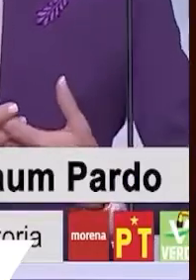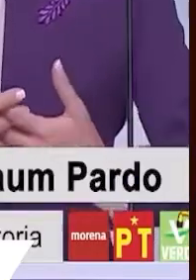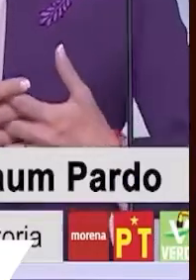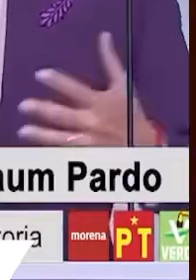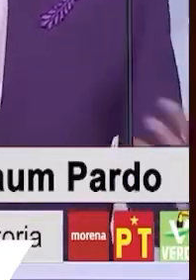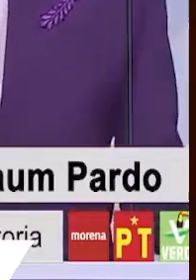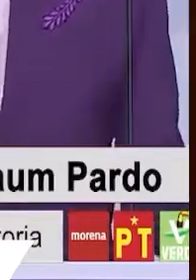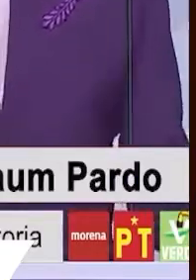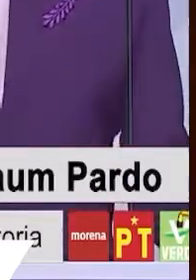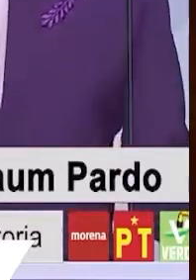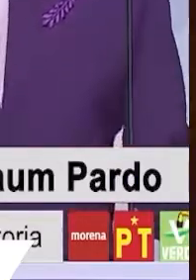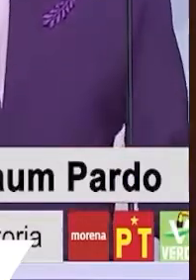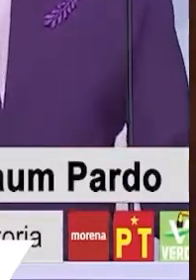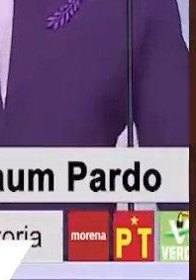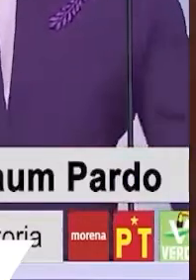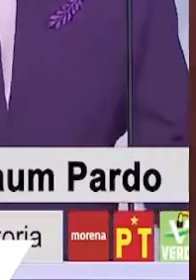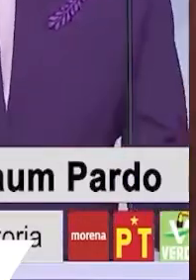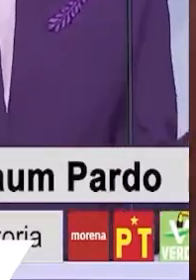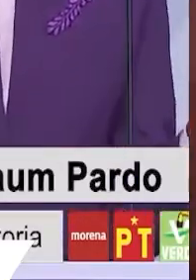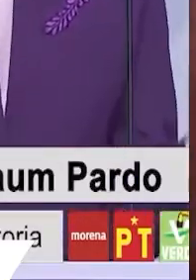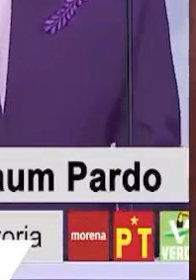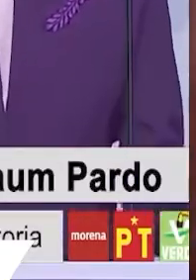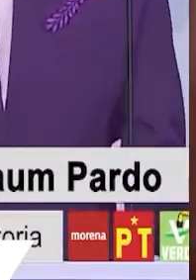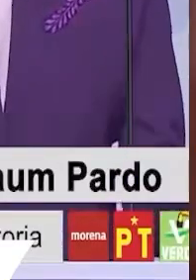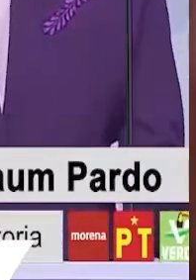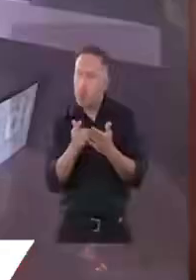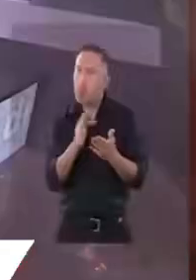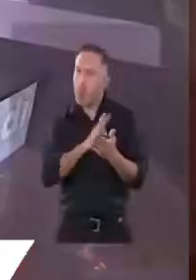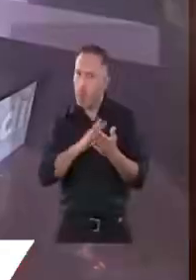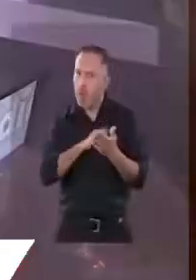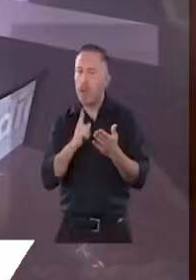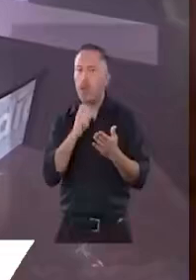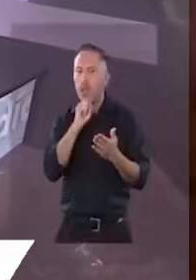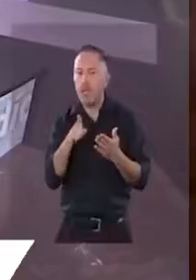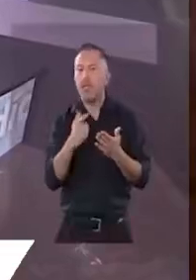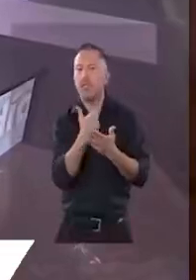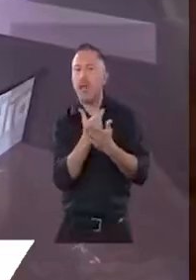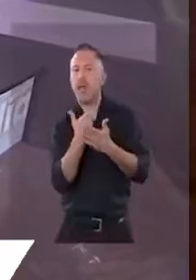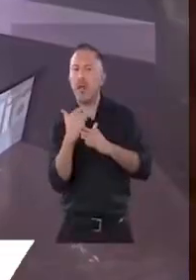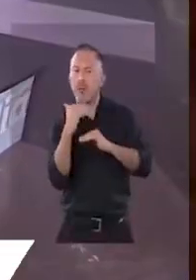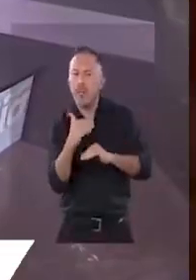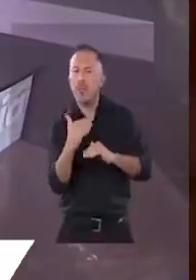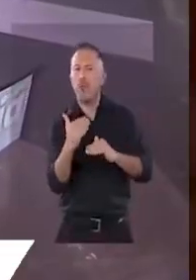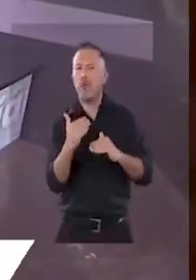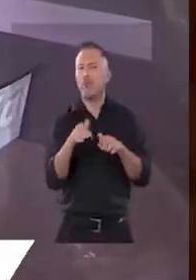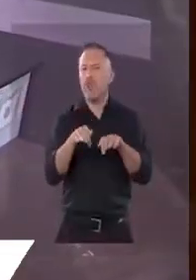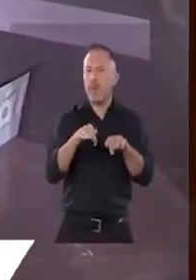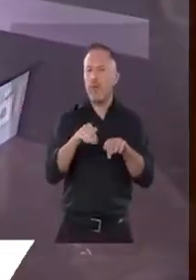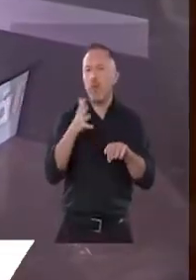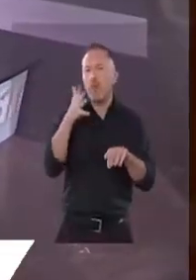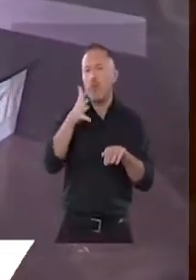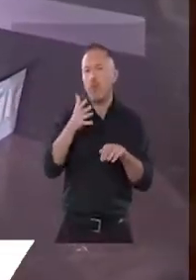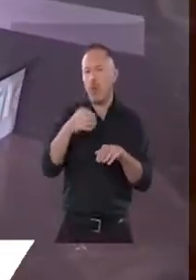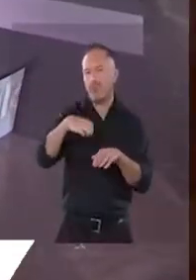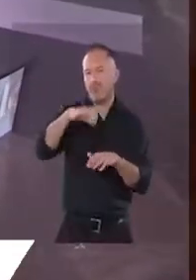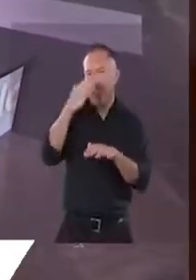lo que también sugiere la doctora Sheinbaum al decir que todavía falta integrar otros programas